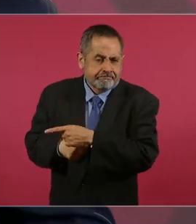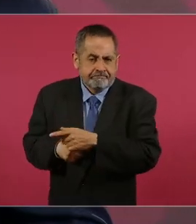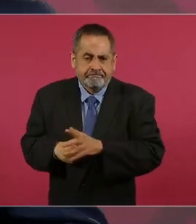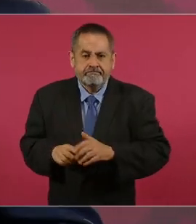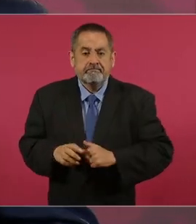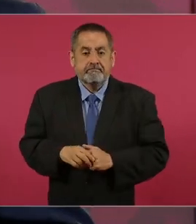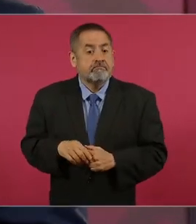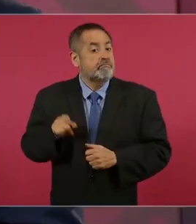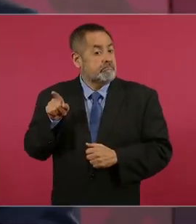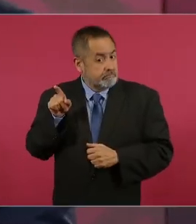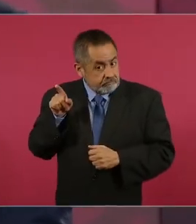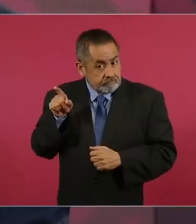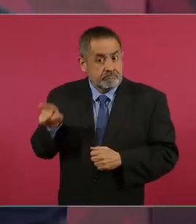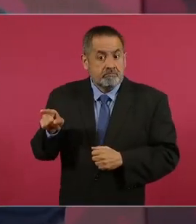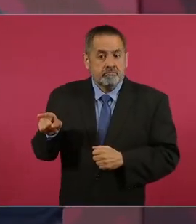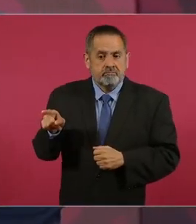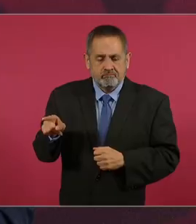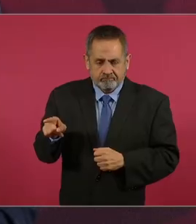Pero él